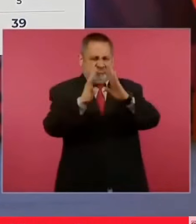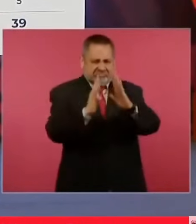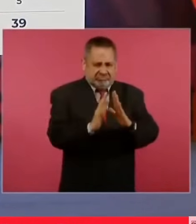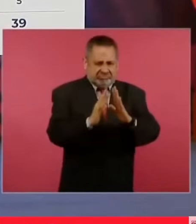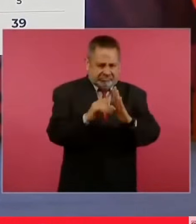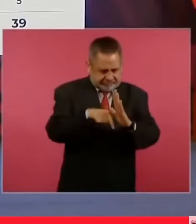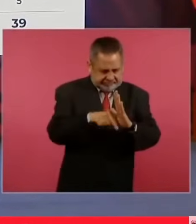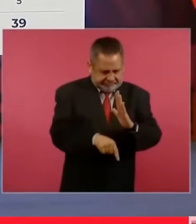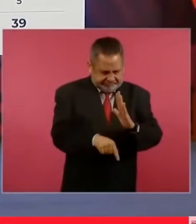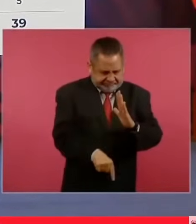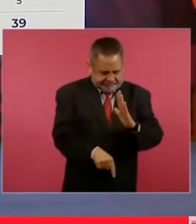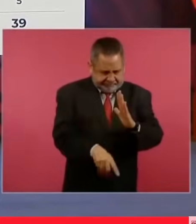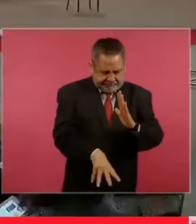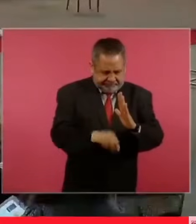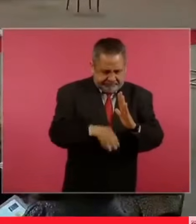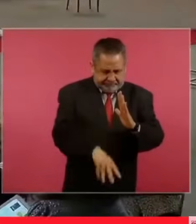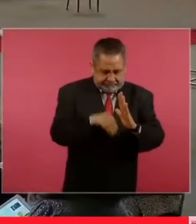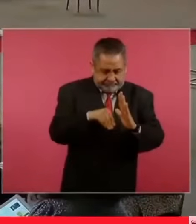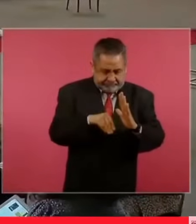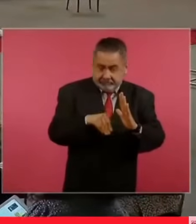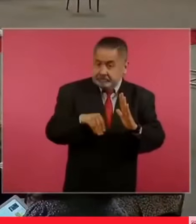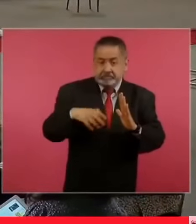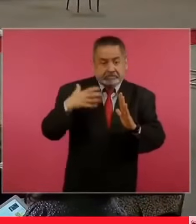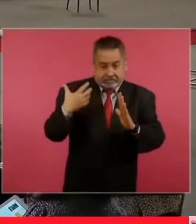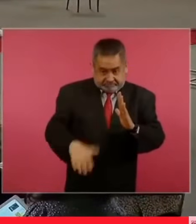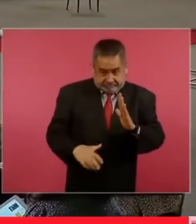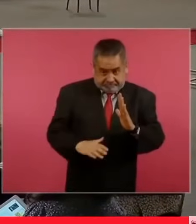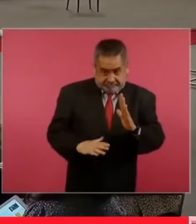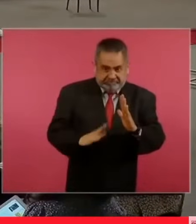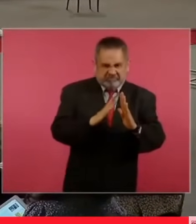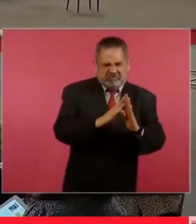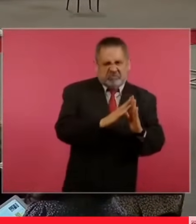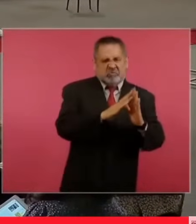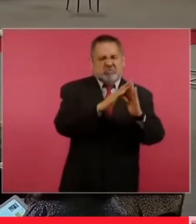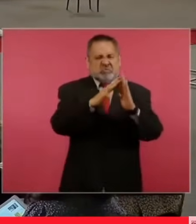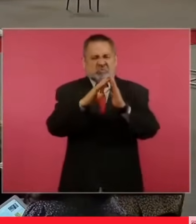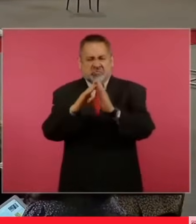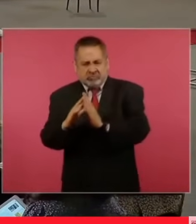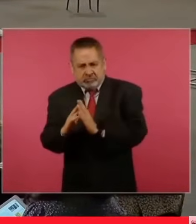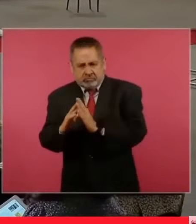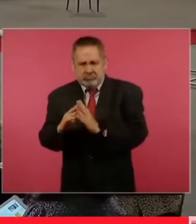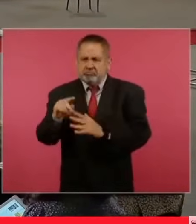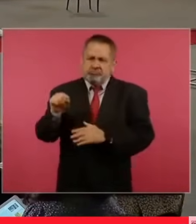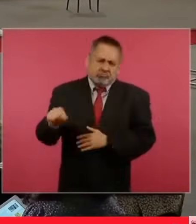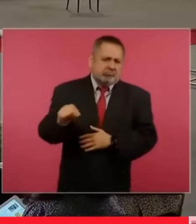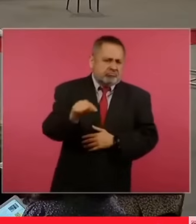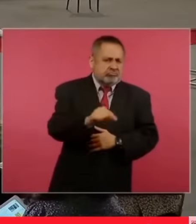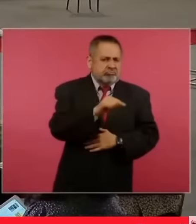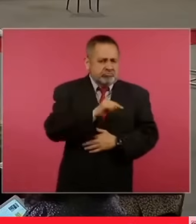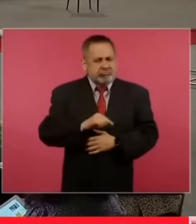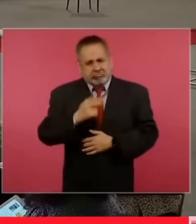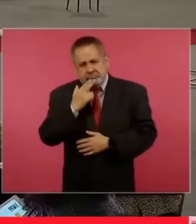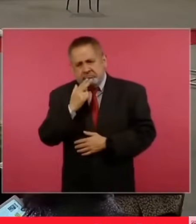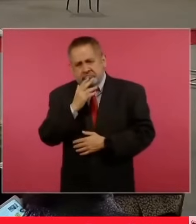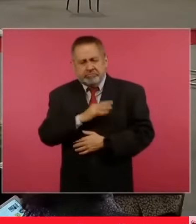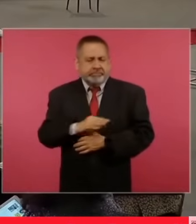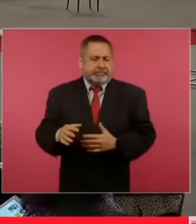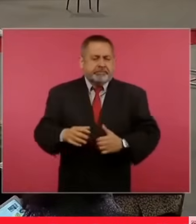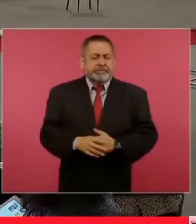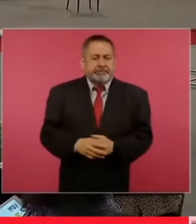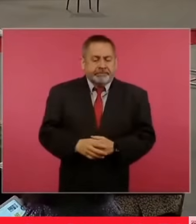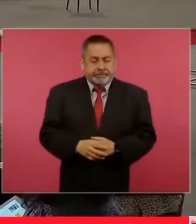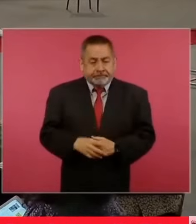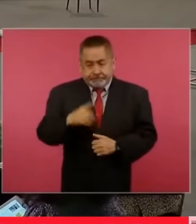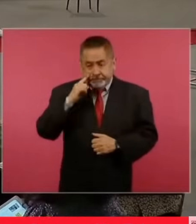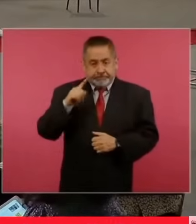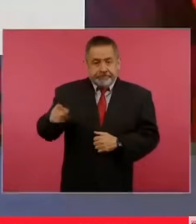reutilizable. Entonces eso abarata también los costos. La que sigue, por favor. En tierra, la mayor